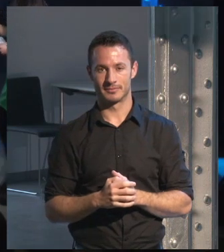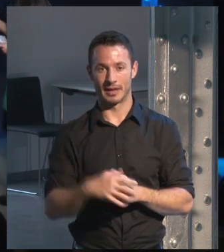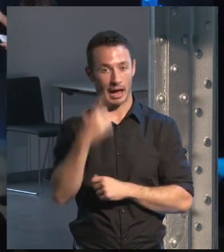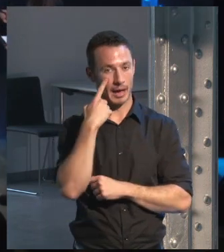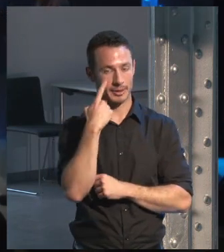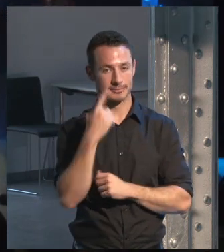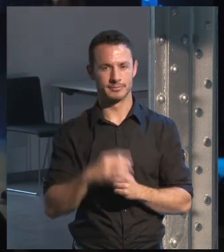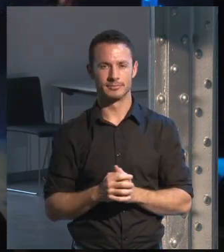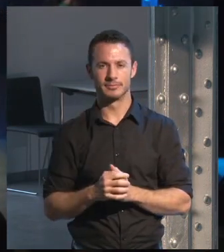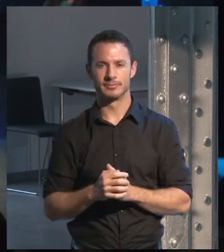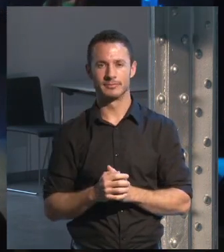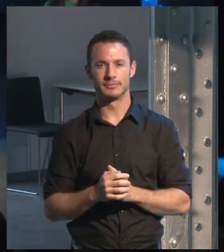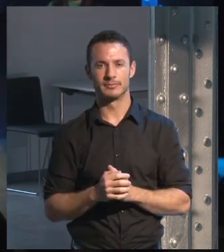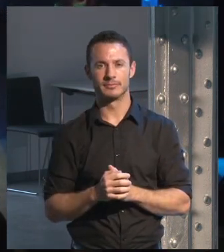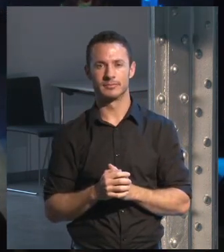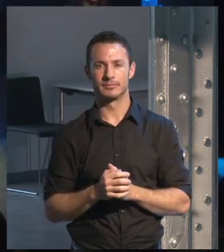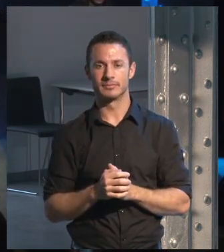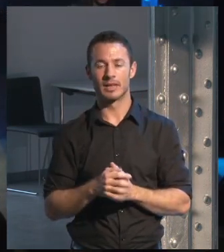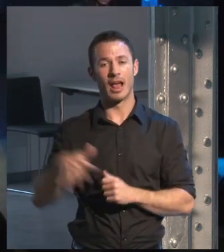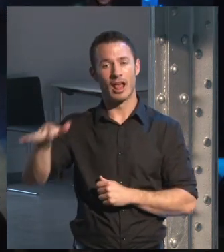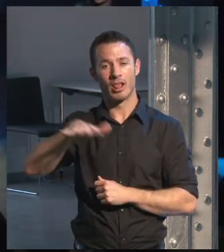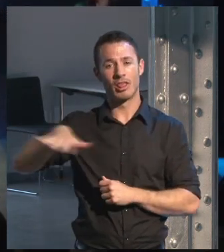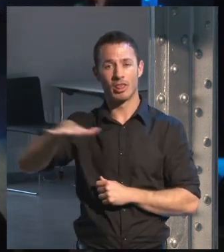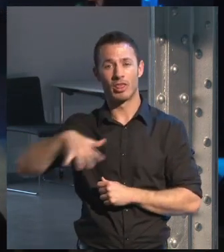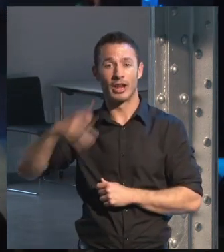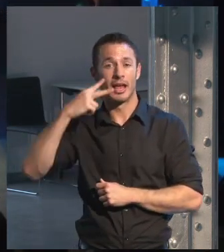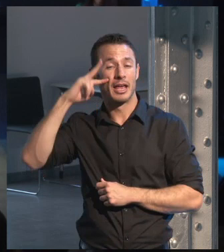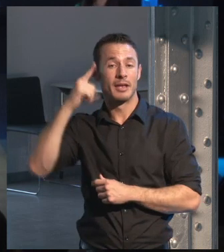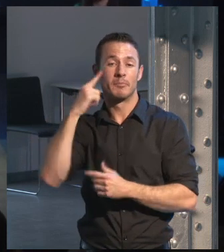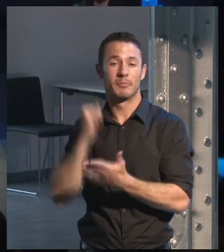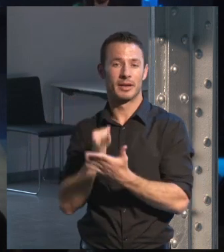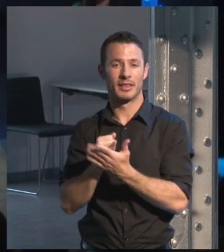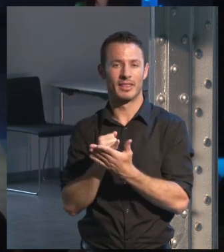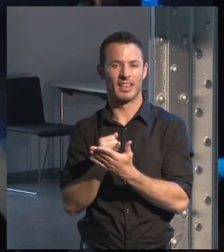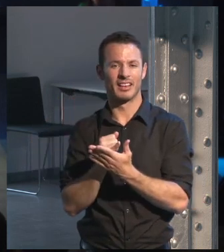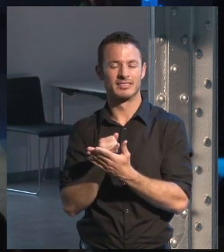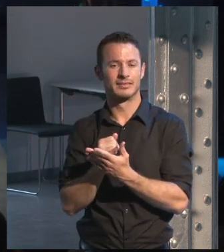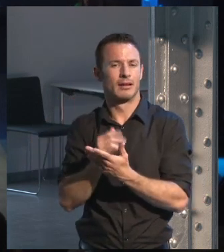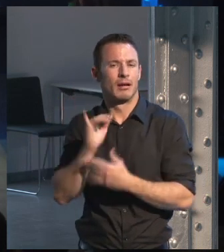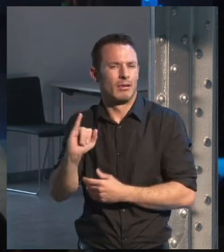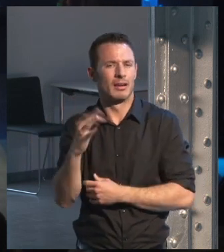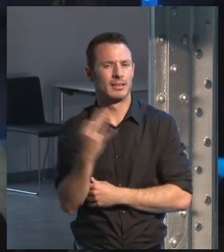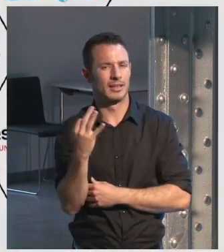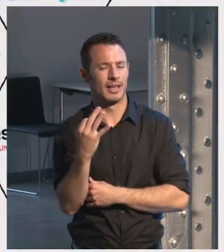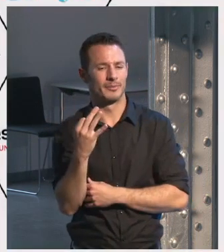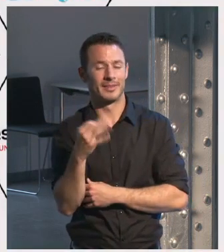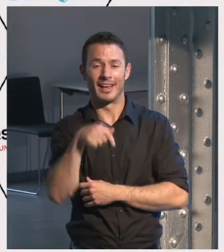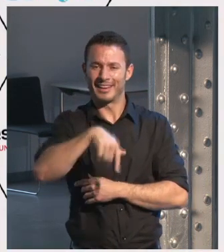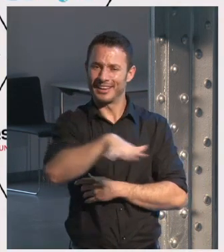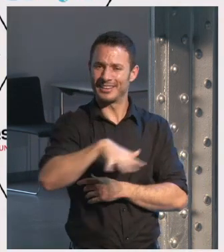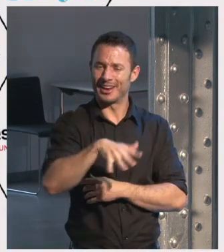A ver, ¿quiénes vamos a tener en esta zona experiencial y quiénes vamos a tener hoy aquí sobre el escenario? Bueno, pues vamos a